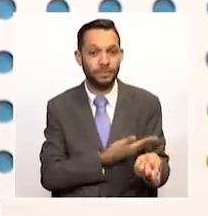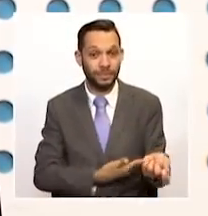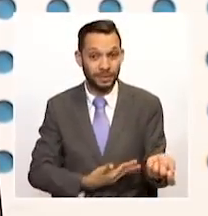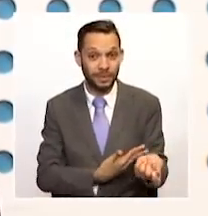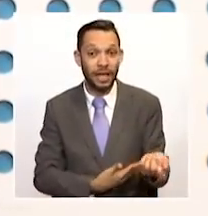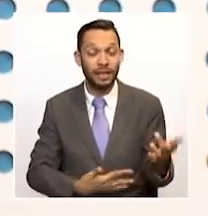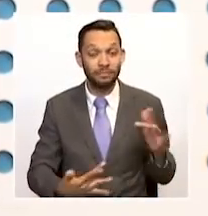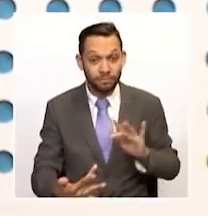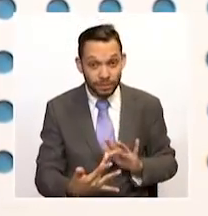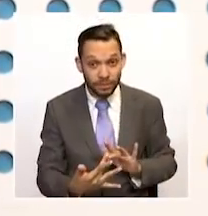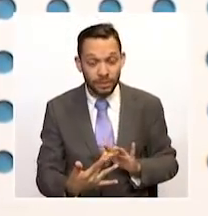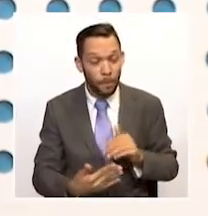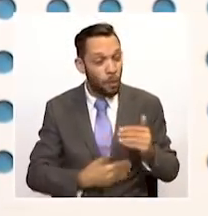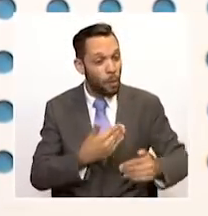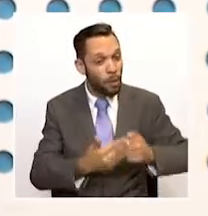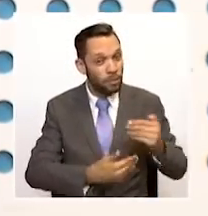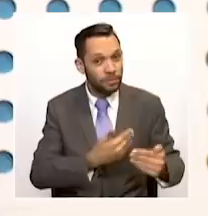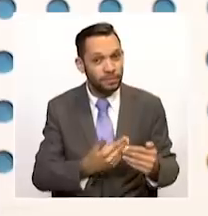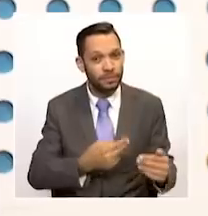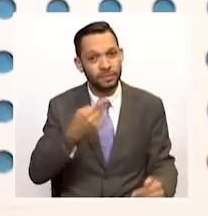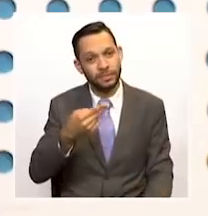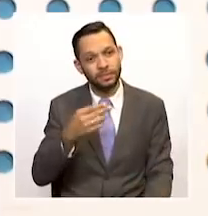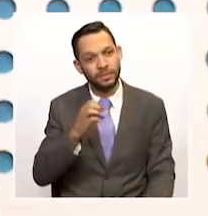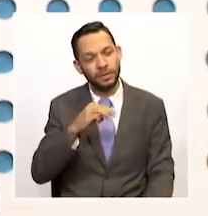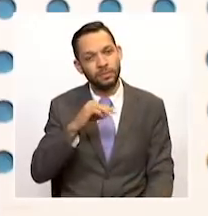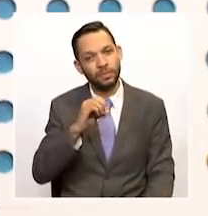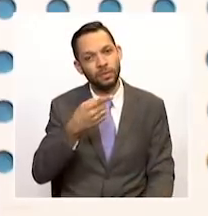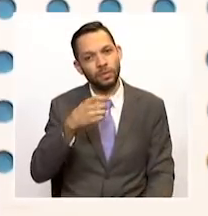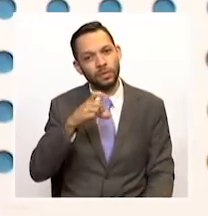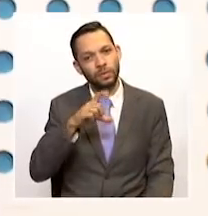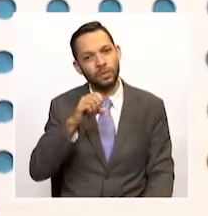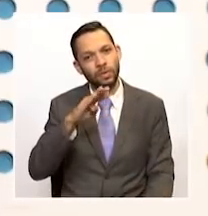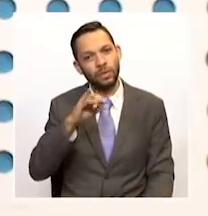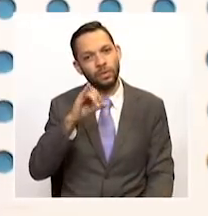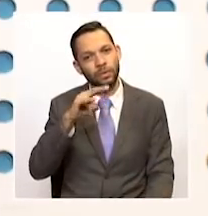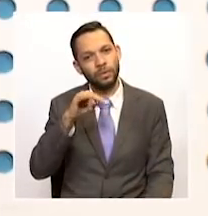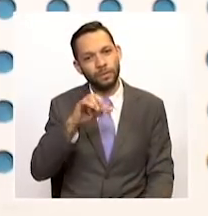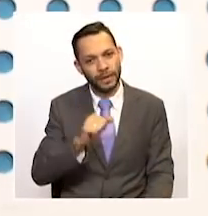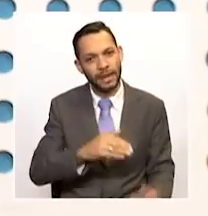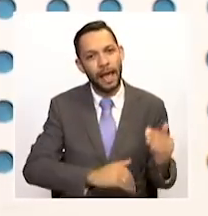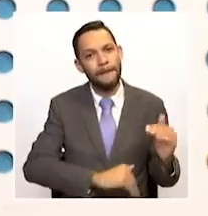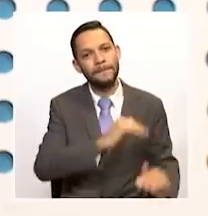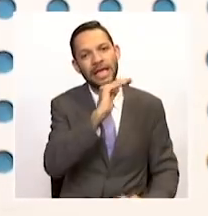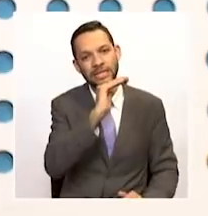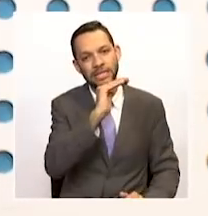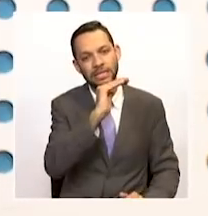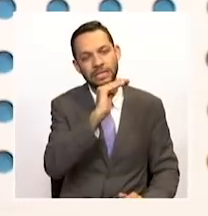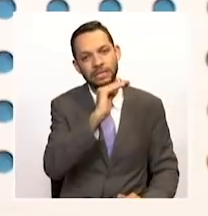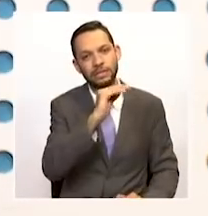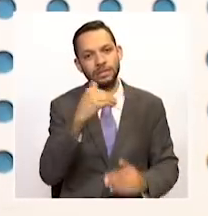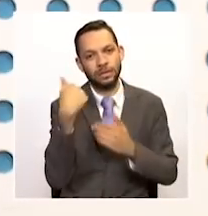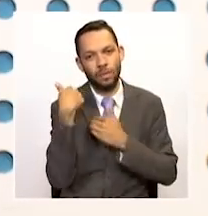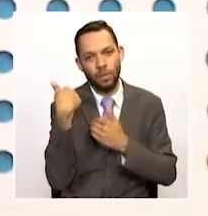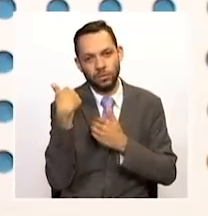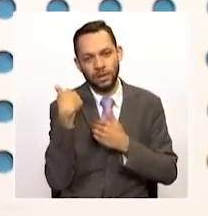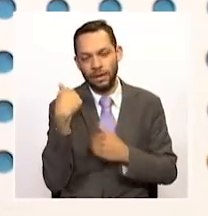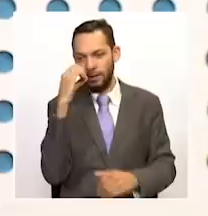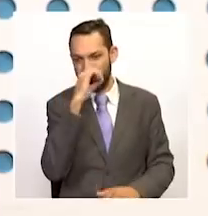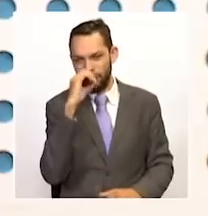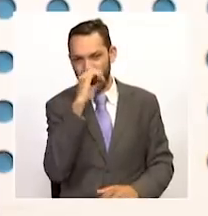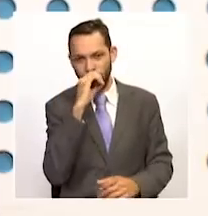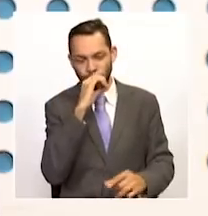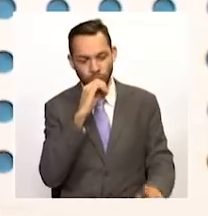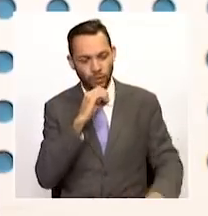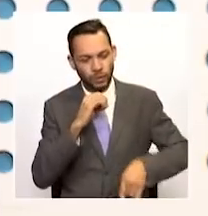es que hay un aumento en la hemoglobina que es el glóbulo rojo encargado de transportar el oxígeno al ala ver